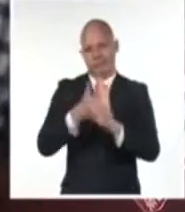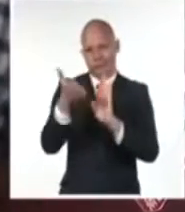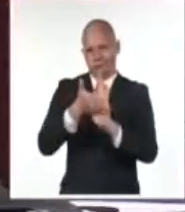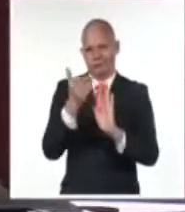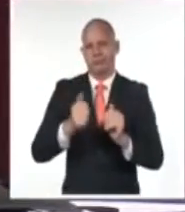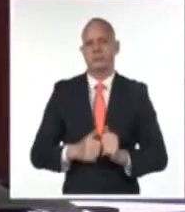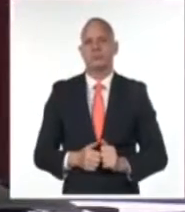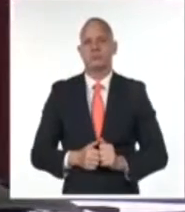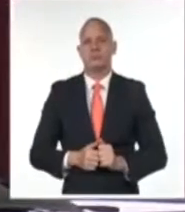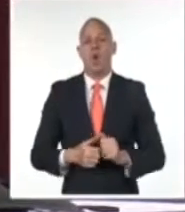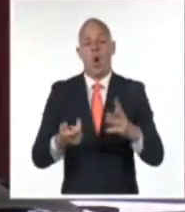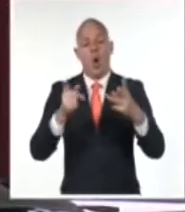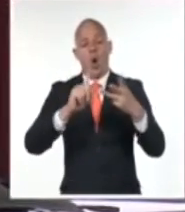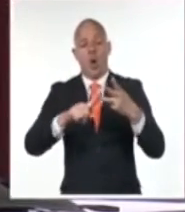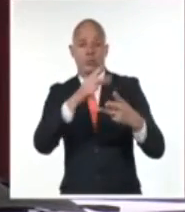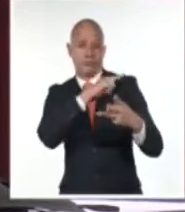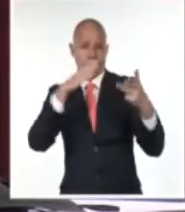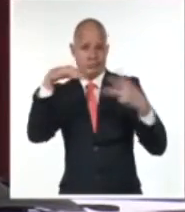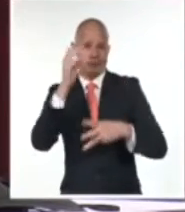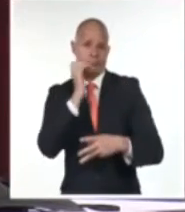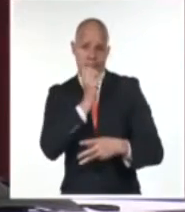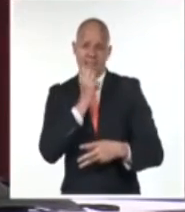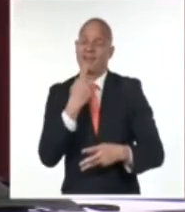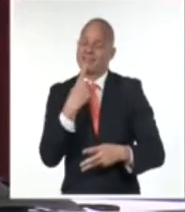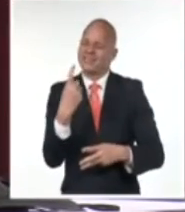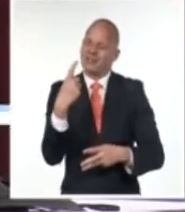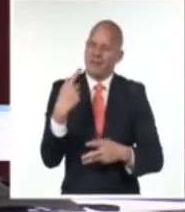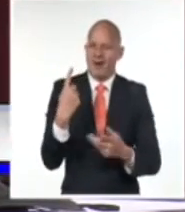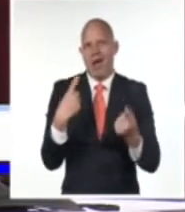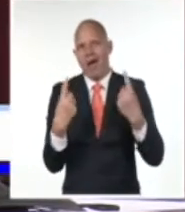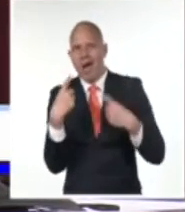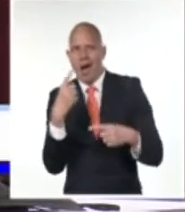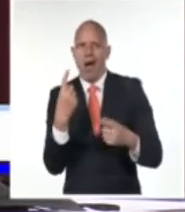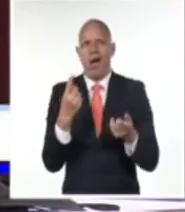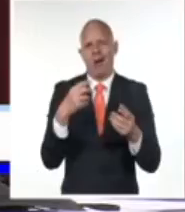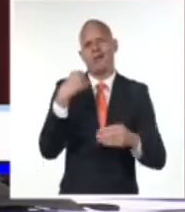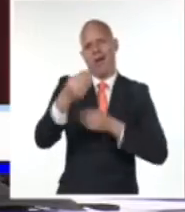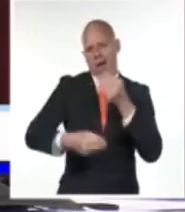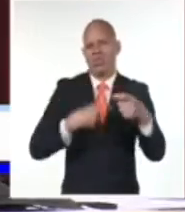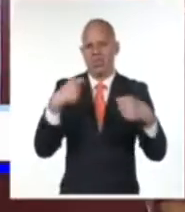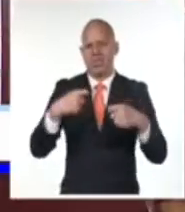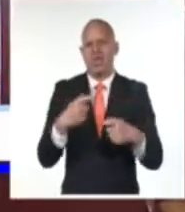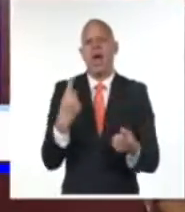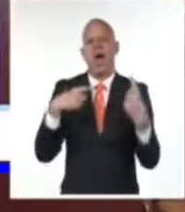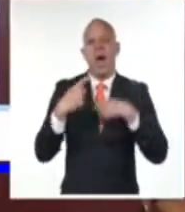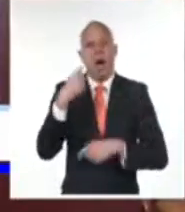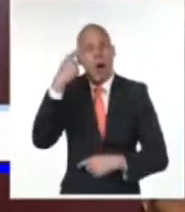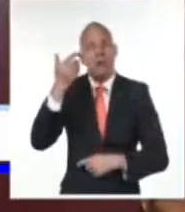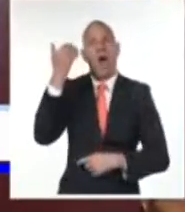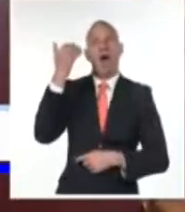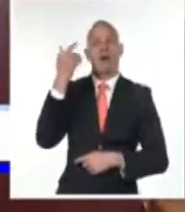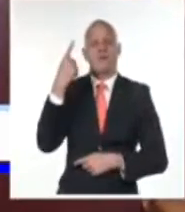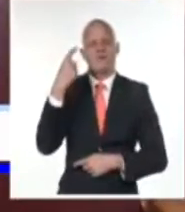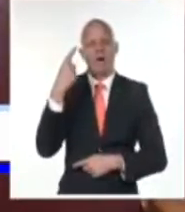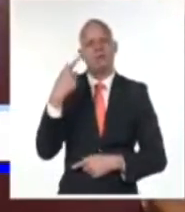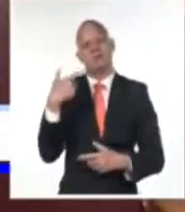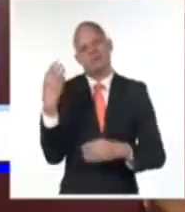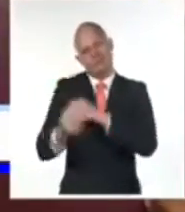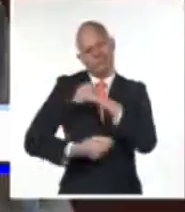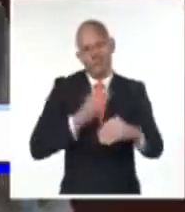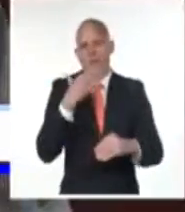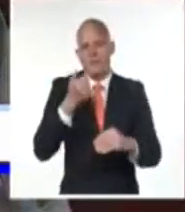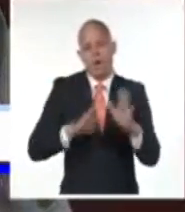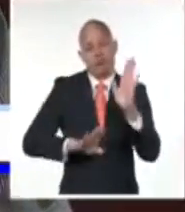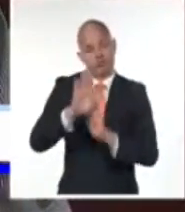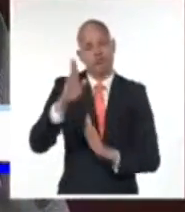el premier cubano insistió en que urge cambiar métodos y mentalidades si pretendemos desarrollar el país. El